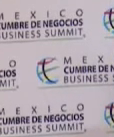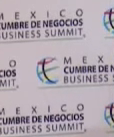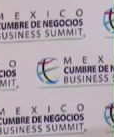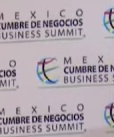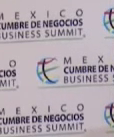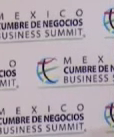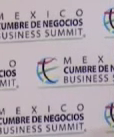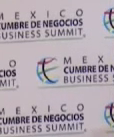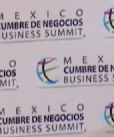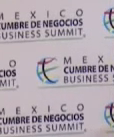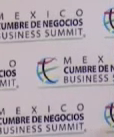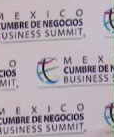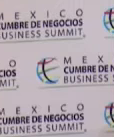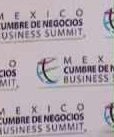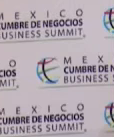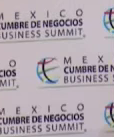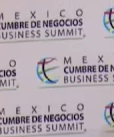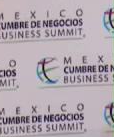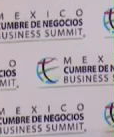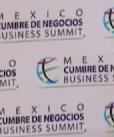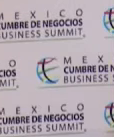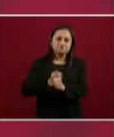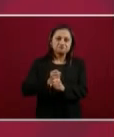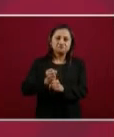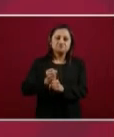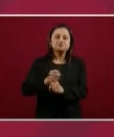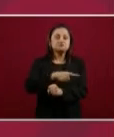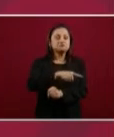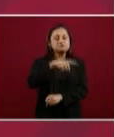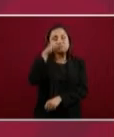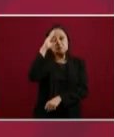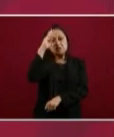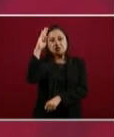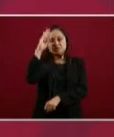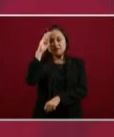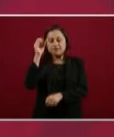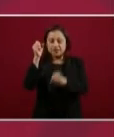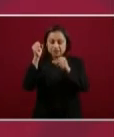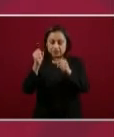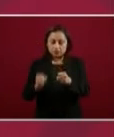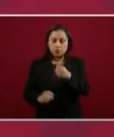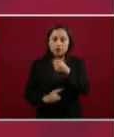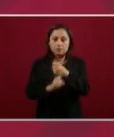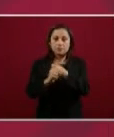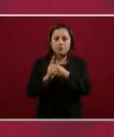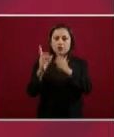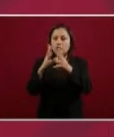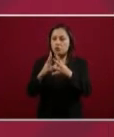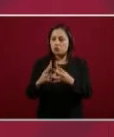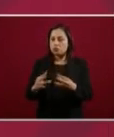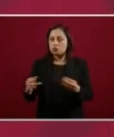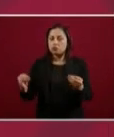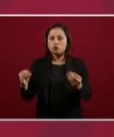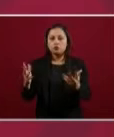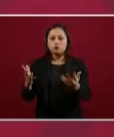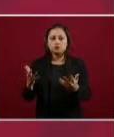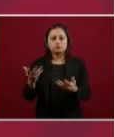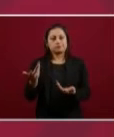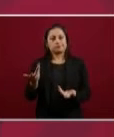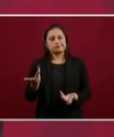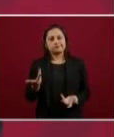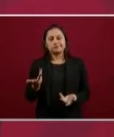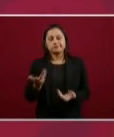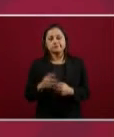gobierno actual habla de una estrategia distinta para el tema de la violencia. Si bien es cierto que las autoridades federales